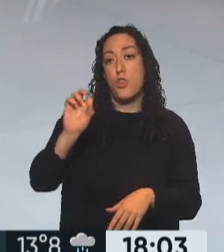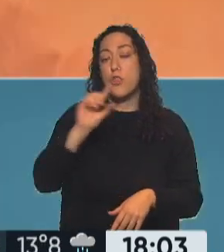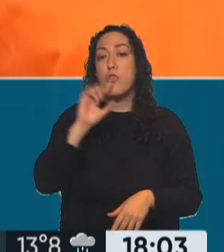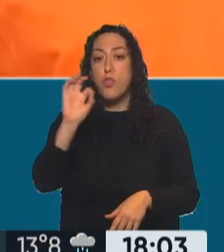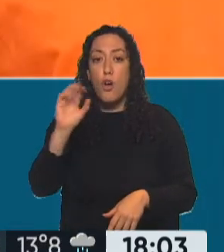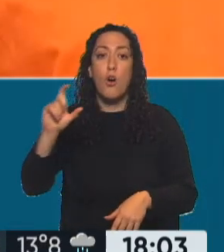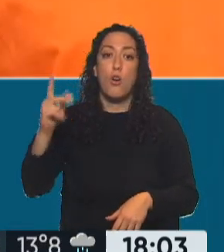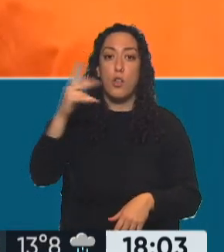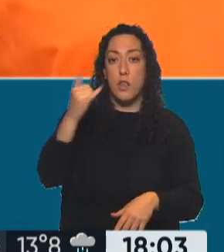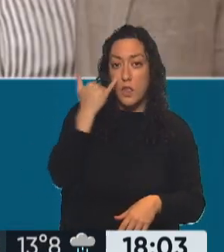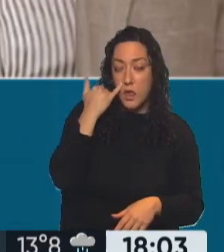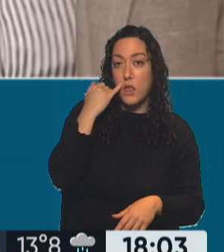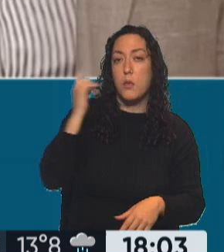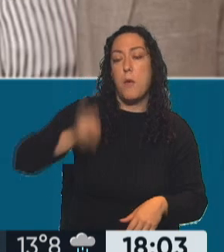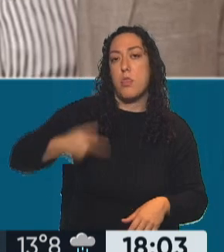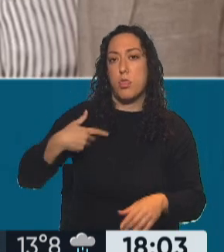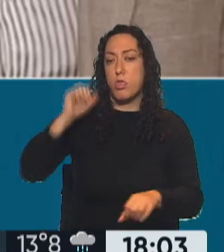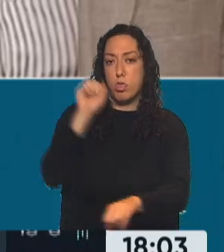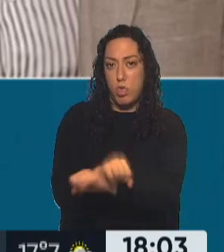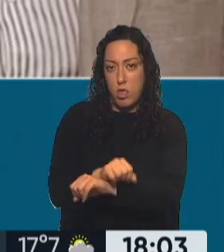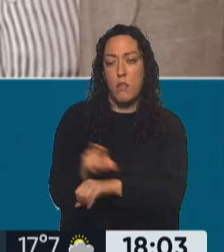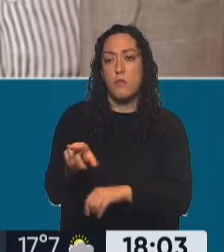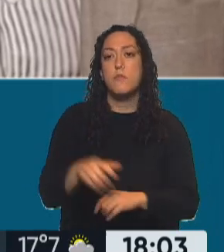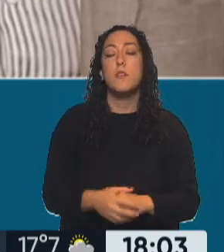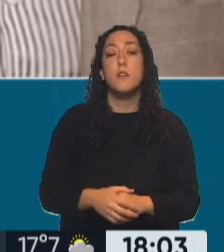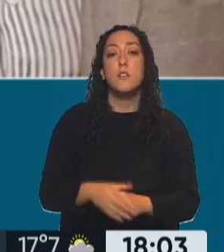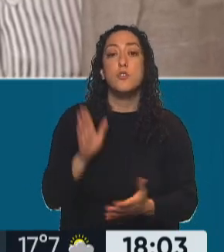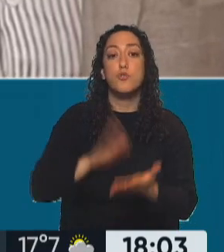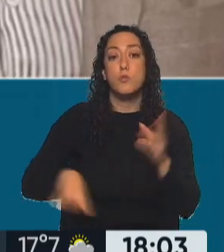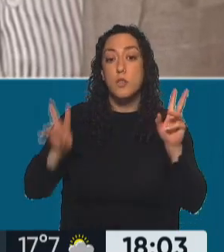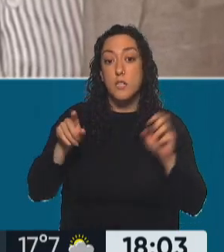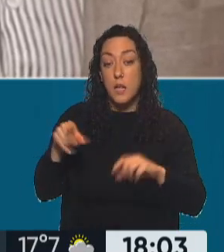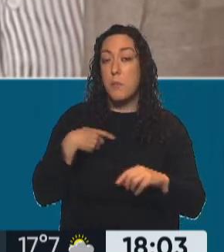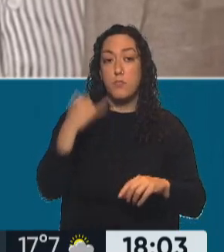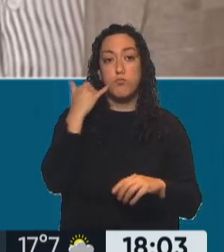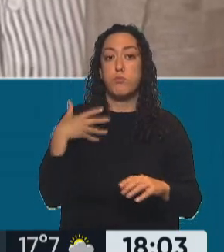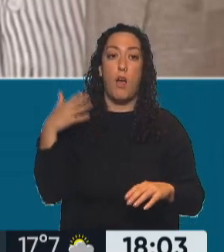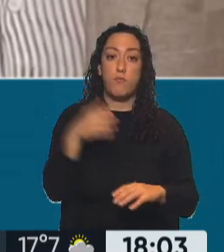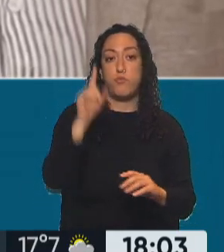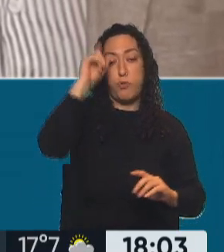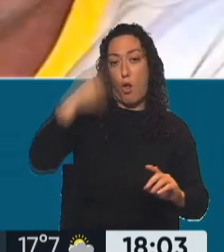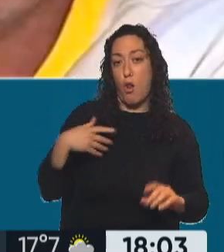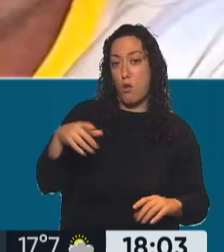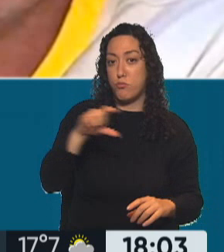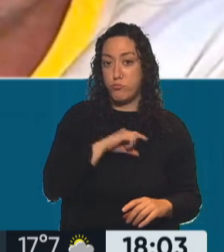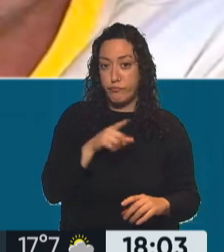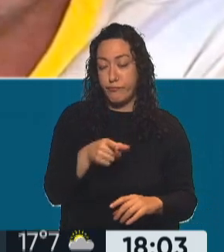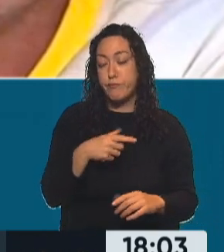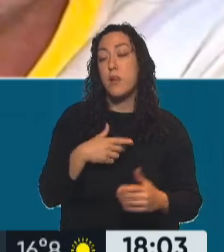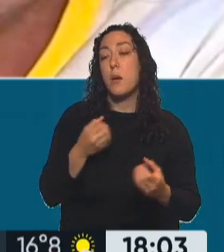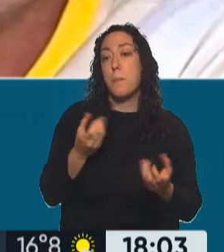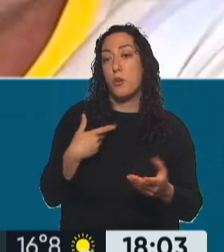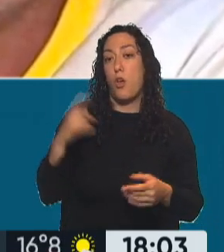muerte del empresario Zárate. A propósito de este tema, se entregó Aníbal Lotocchi. Luego de esta orden